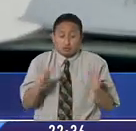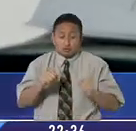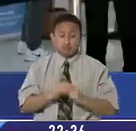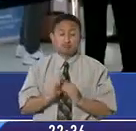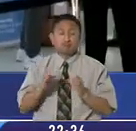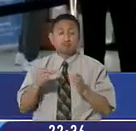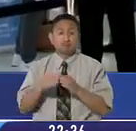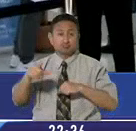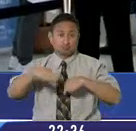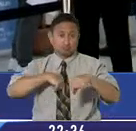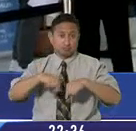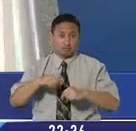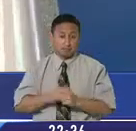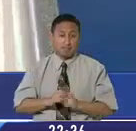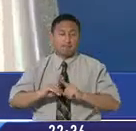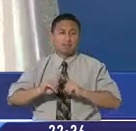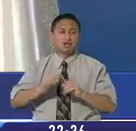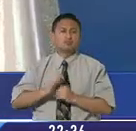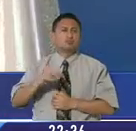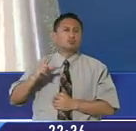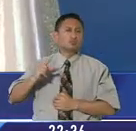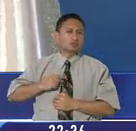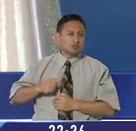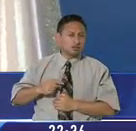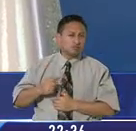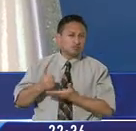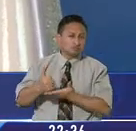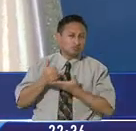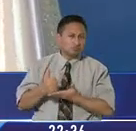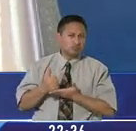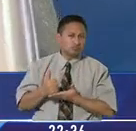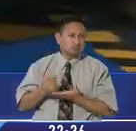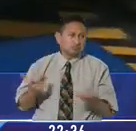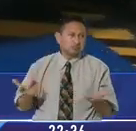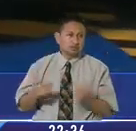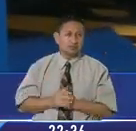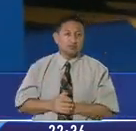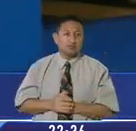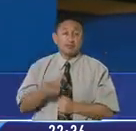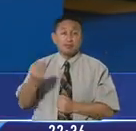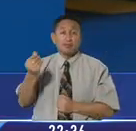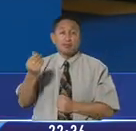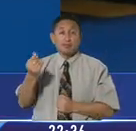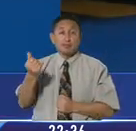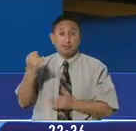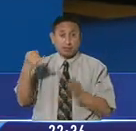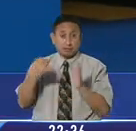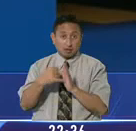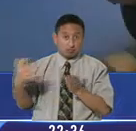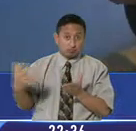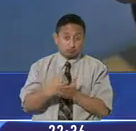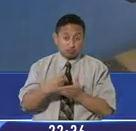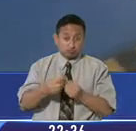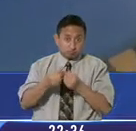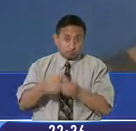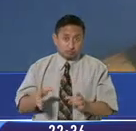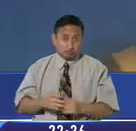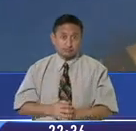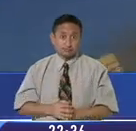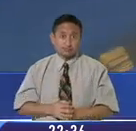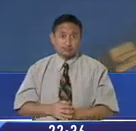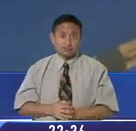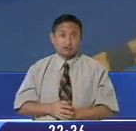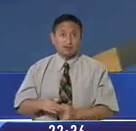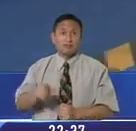Comisión de Movilidad, pero los detalles sobre los beneficiarios de la misma, pérdidas económicas en la recaudación del proceso y otras ambigüedades